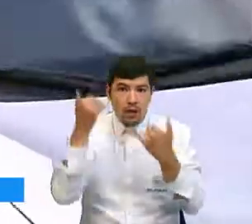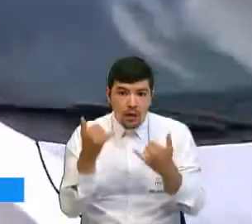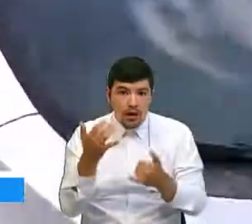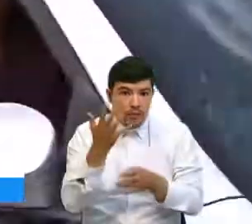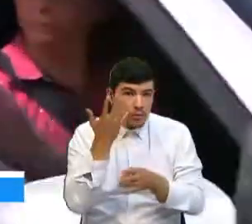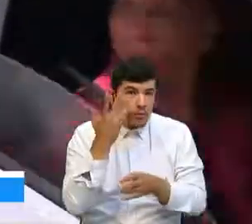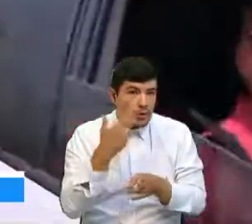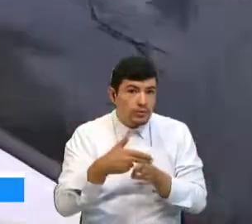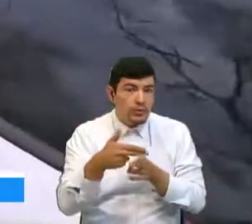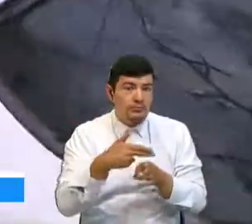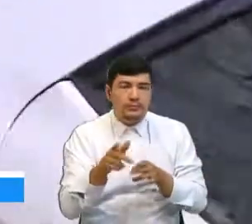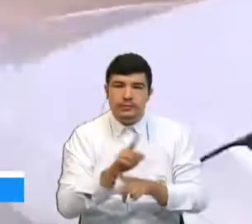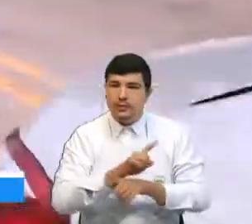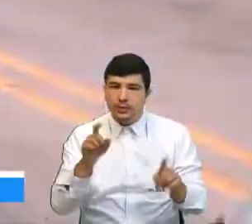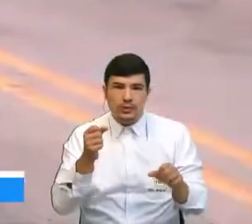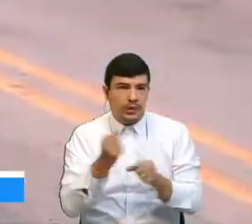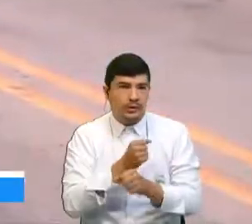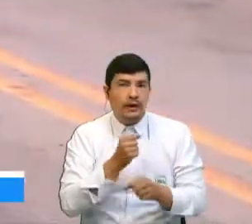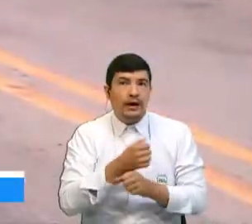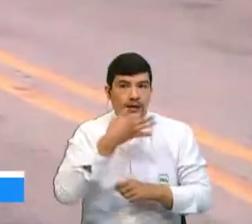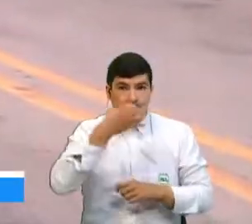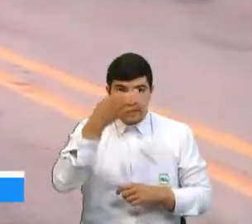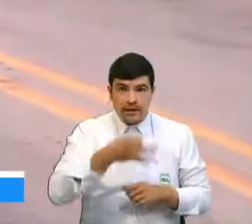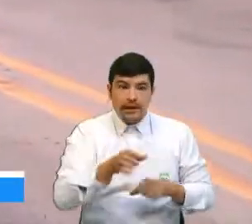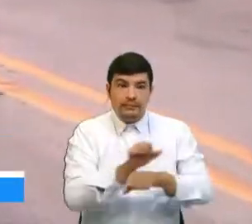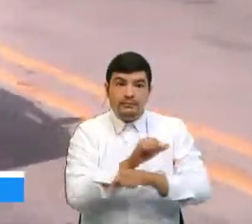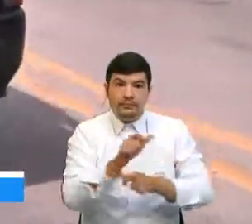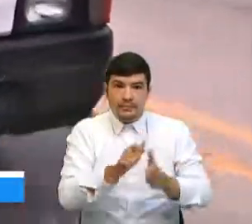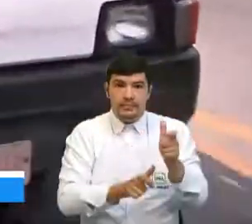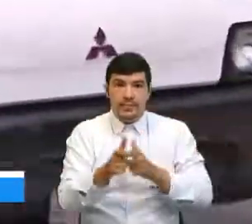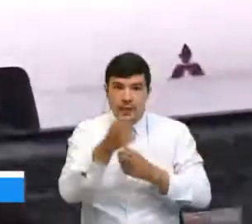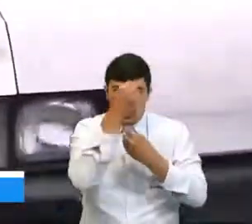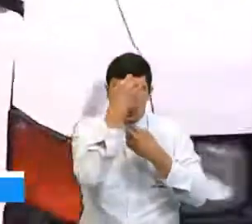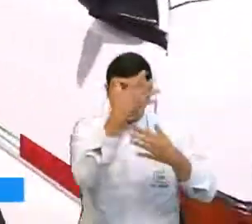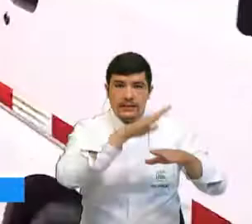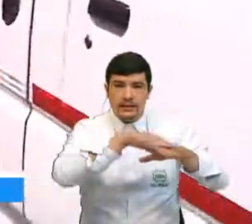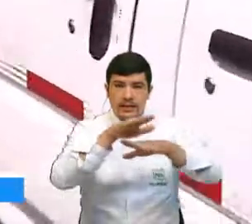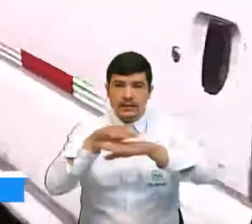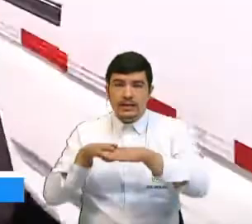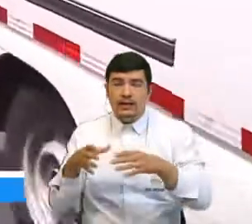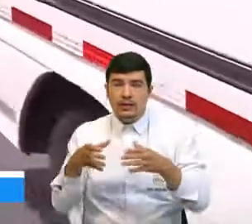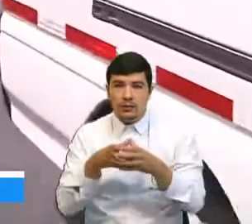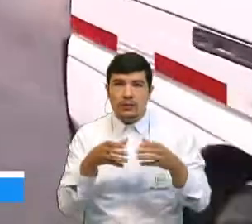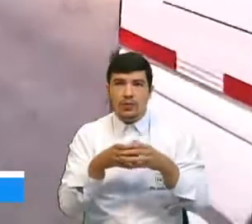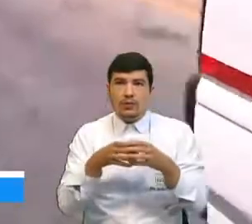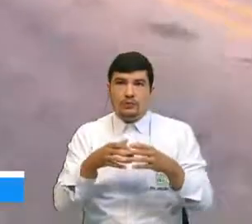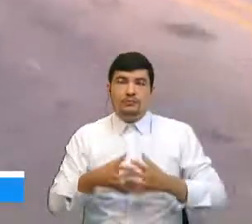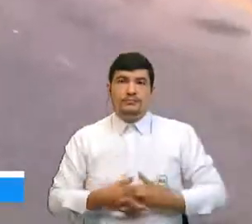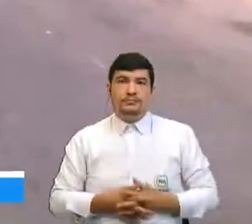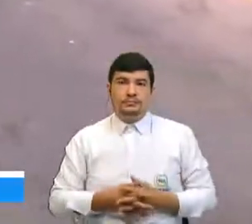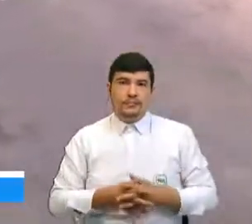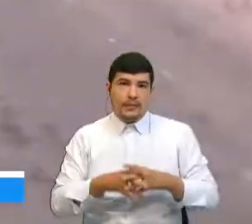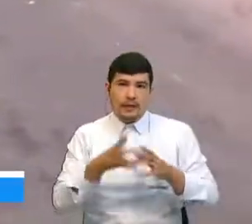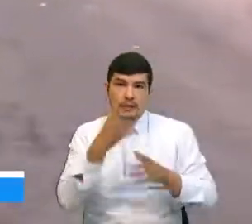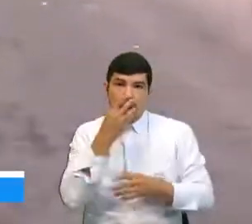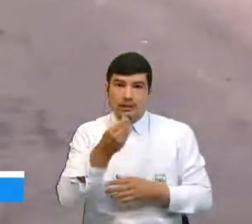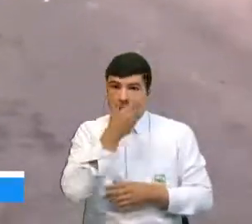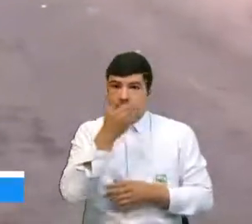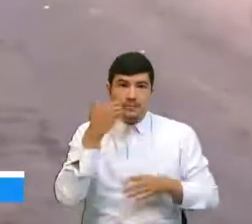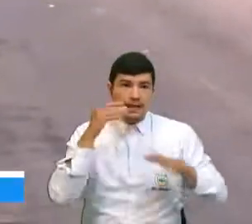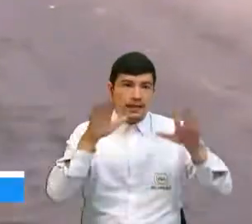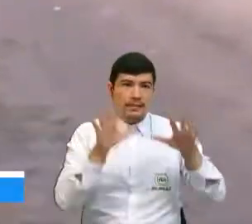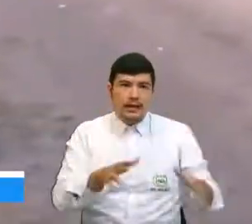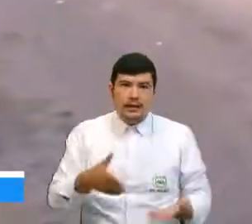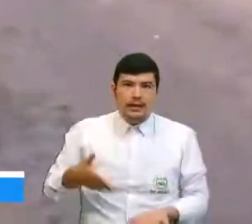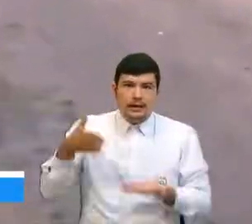estos días. Al menos los conductores van a hacerle caso a ese llamado de orden público o llamado de paro